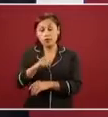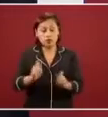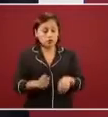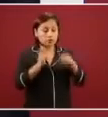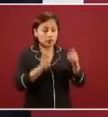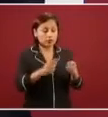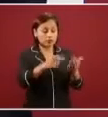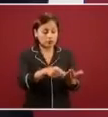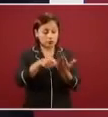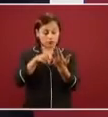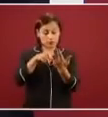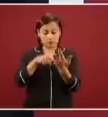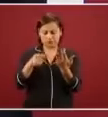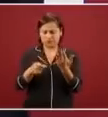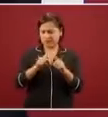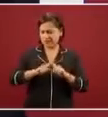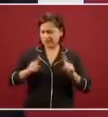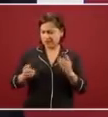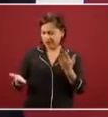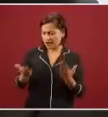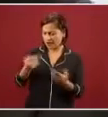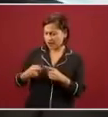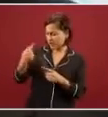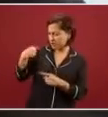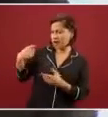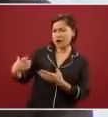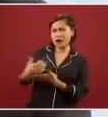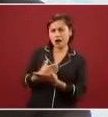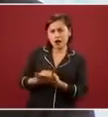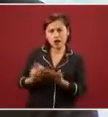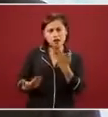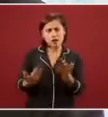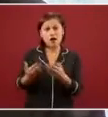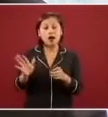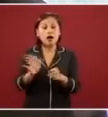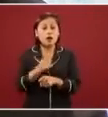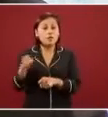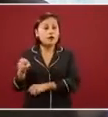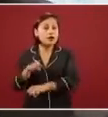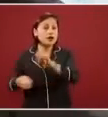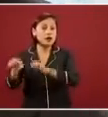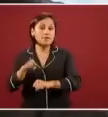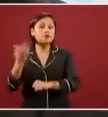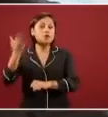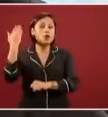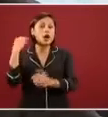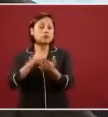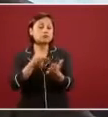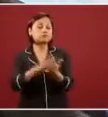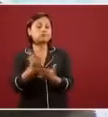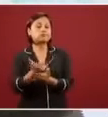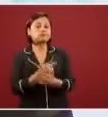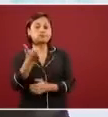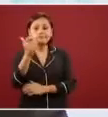de la pensión no corresponde a lo que estuvieron ganando porque los tenían registrados con un sueldo inferior, pues el afectado es el